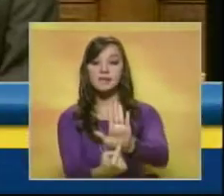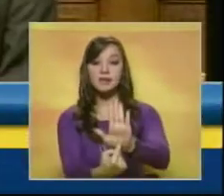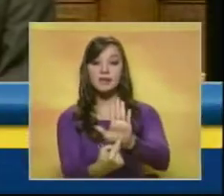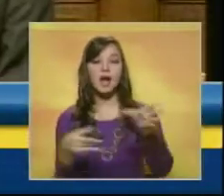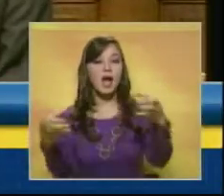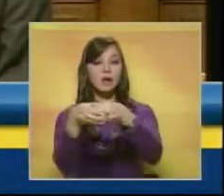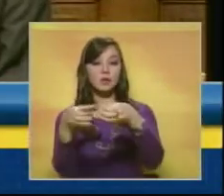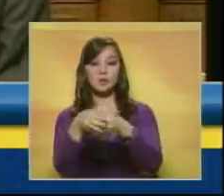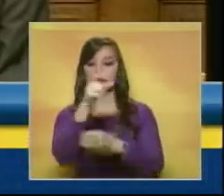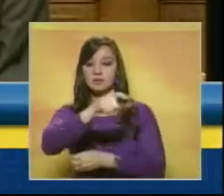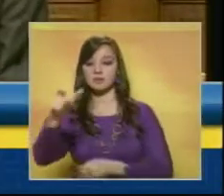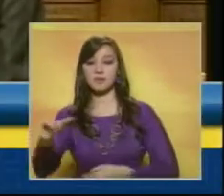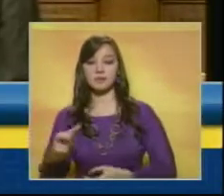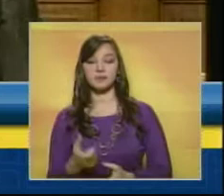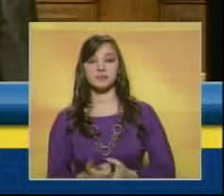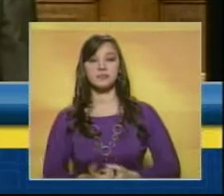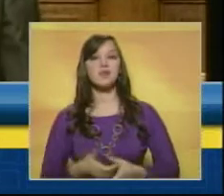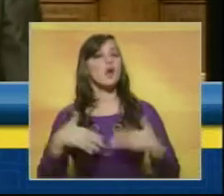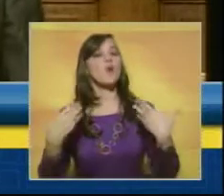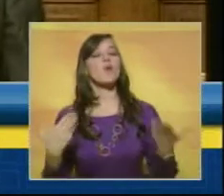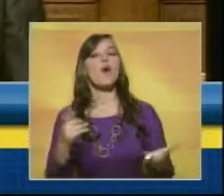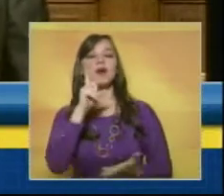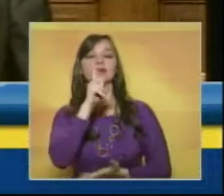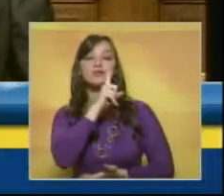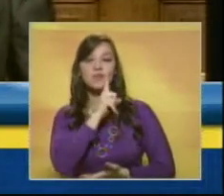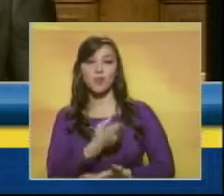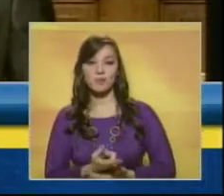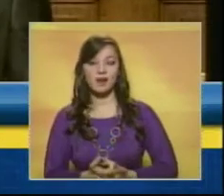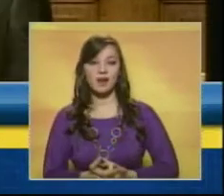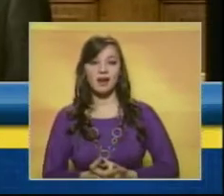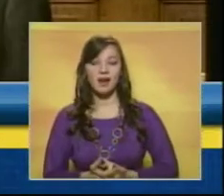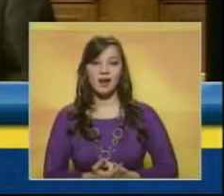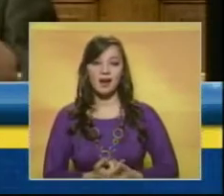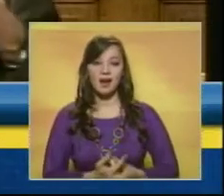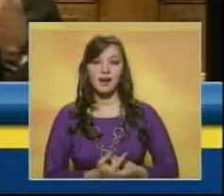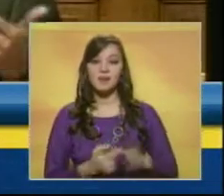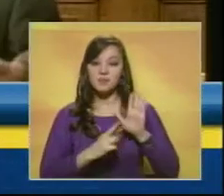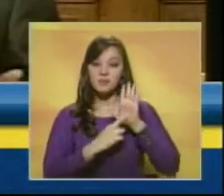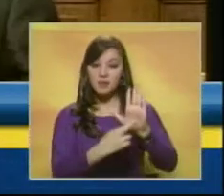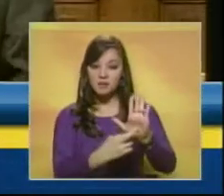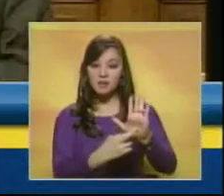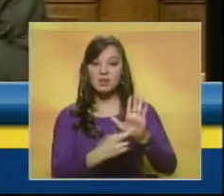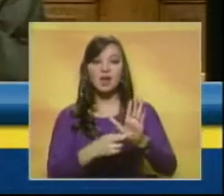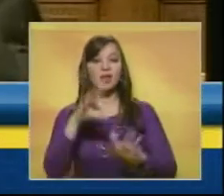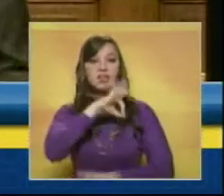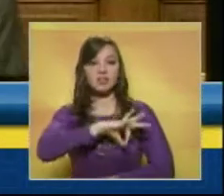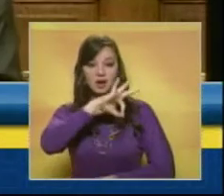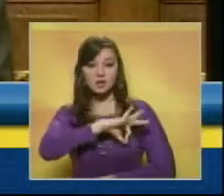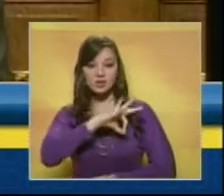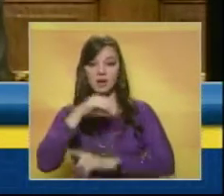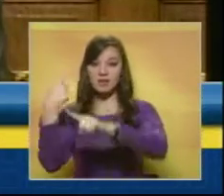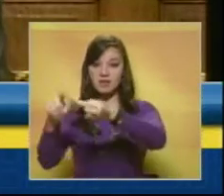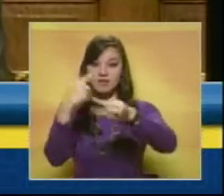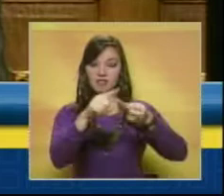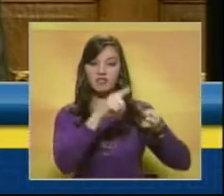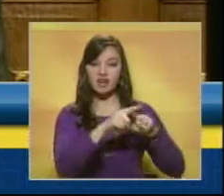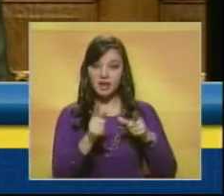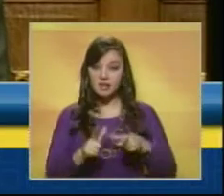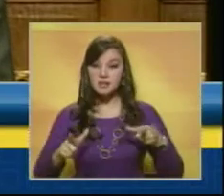plenaria cuáles son los nombres de la representación de la sociedad, de los distintos